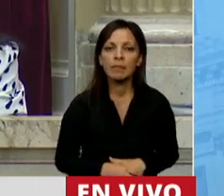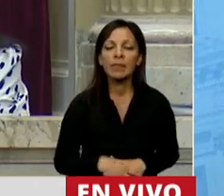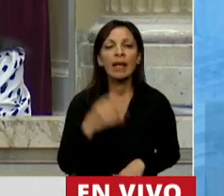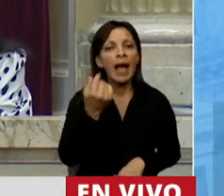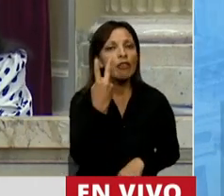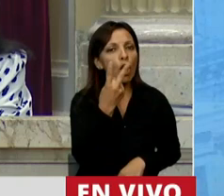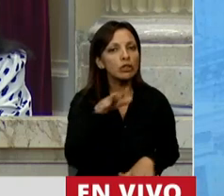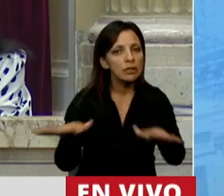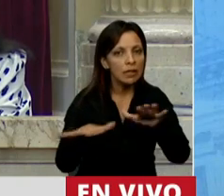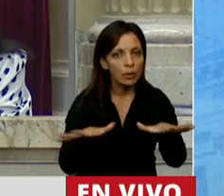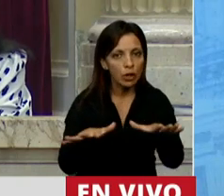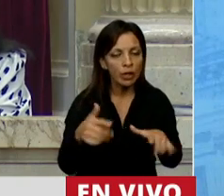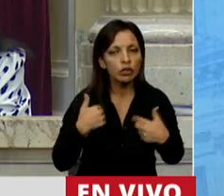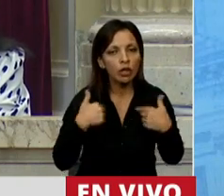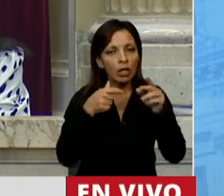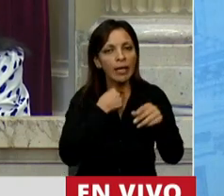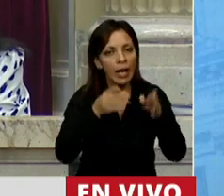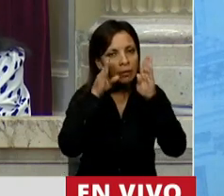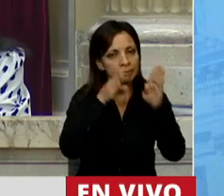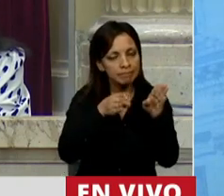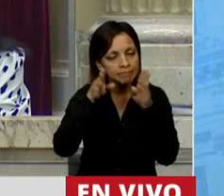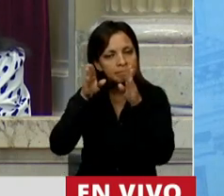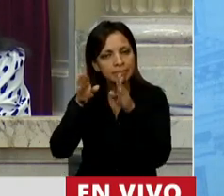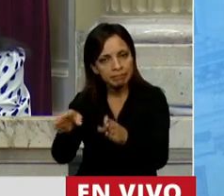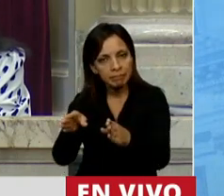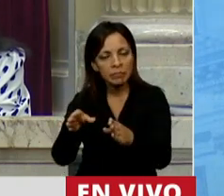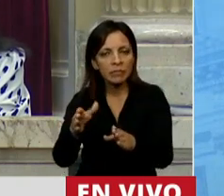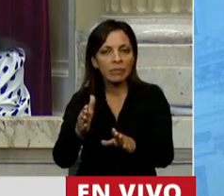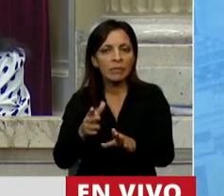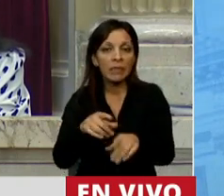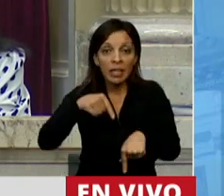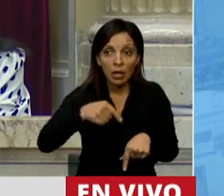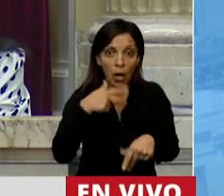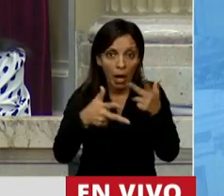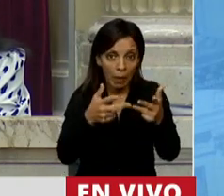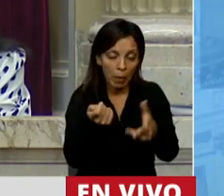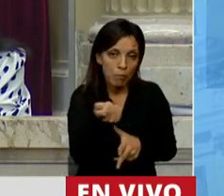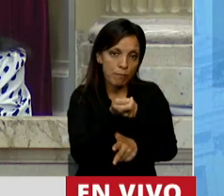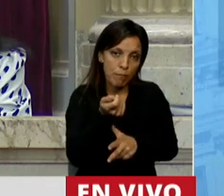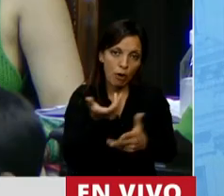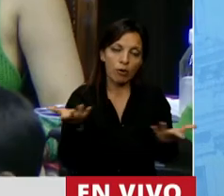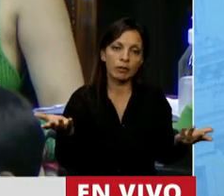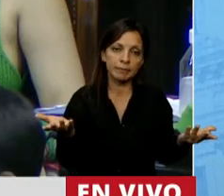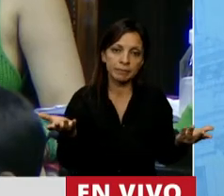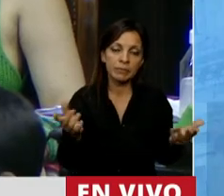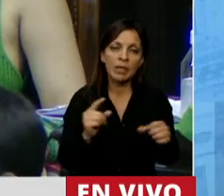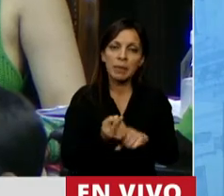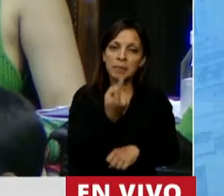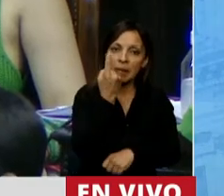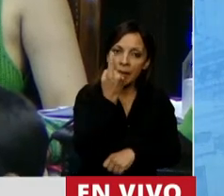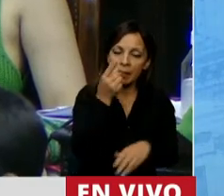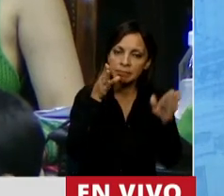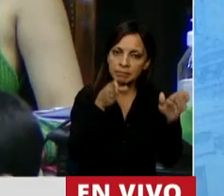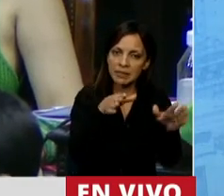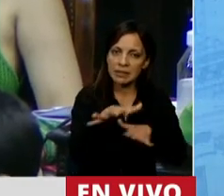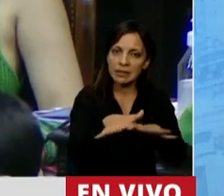dos situaciones en las cuales yo me quiero detener y que fueron tal vez de las que menos hablamos durante todo el debate en el recinto. La primera es